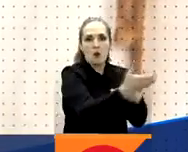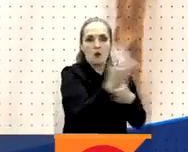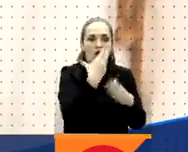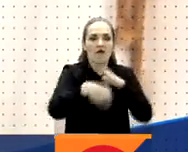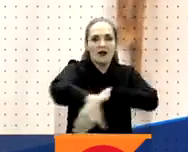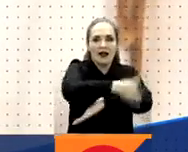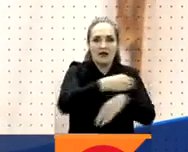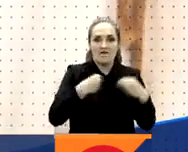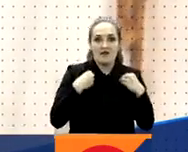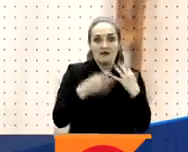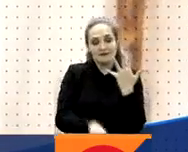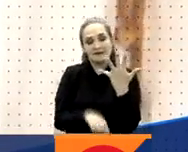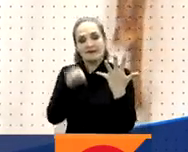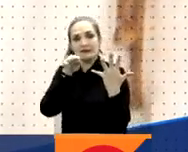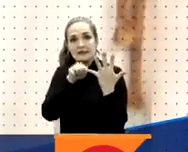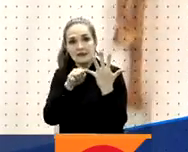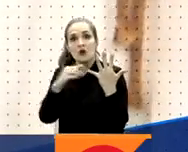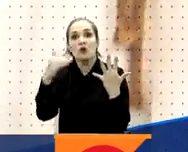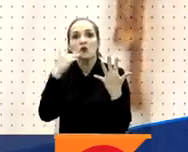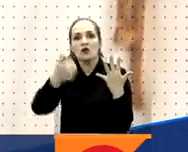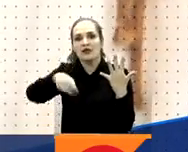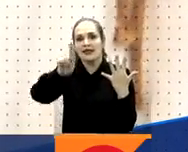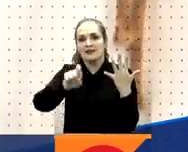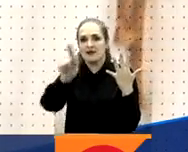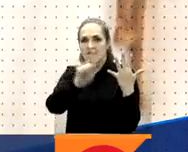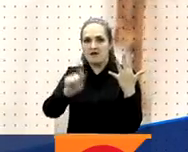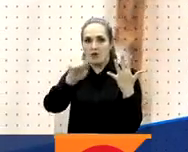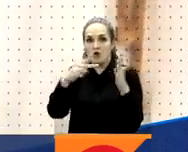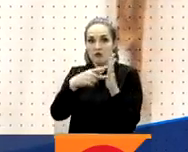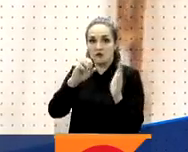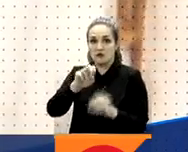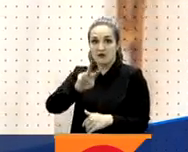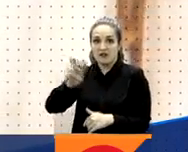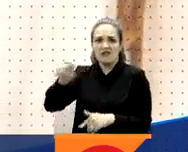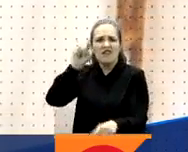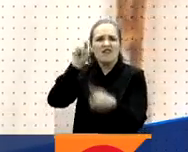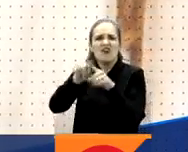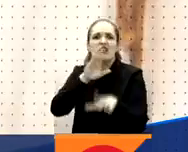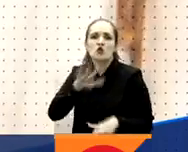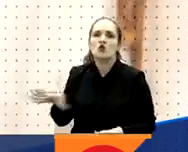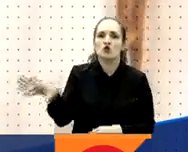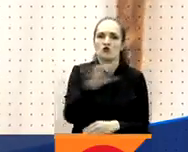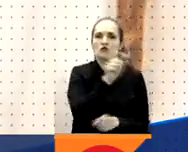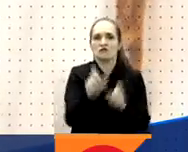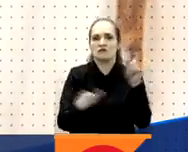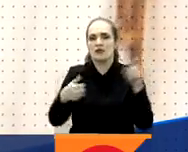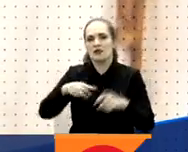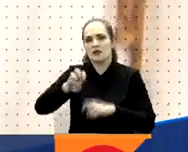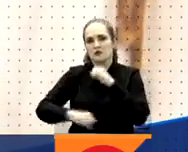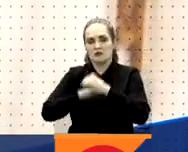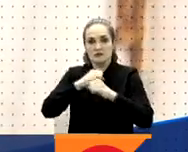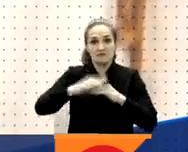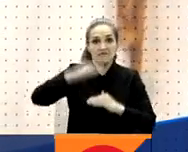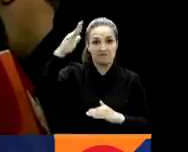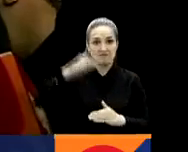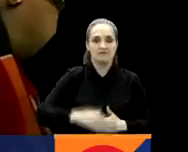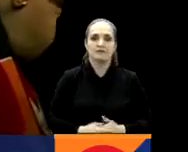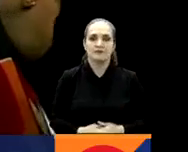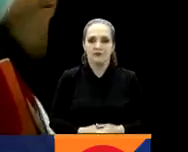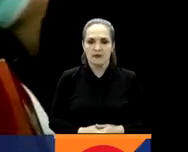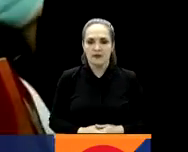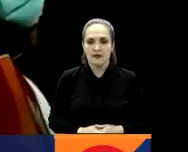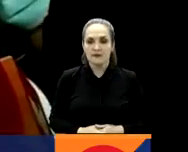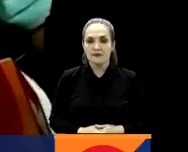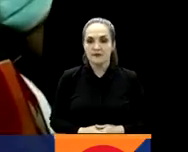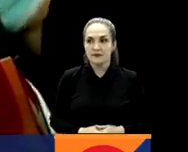de calle. Y en la etapa 5, que empieza el 16 de febrero de 2022, cobija a toda la población de 18 años en adelante. Yo creo que